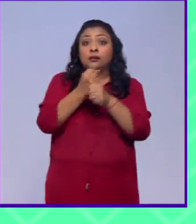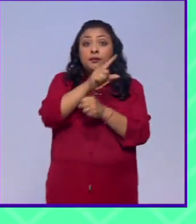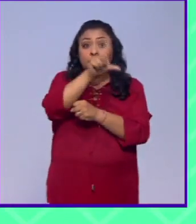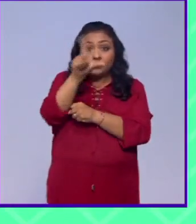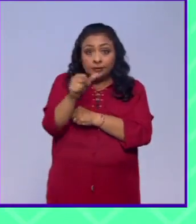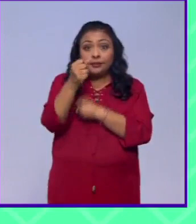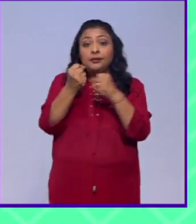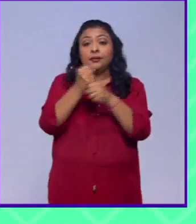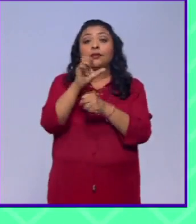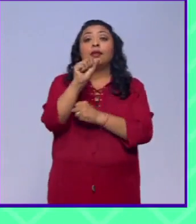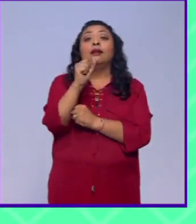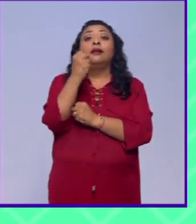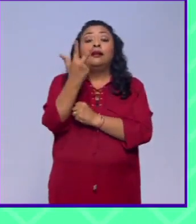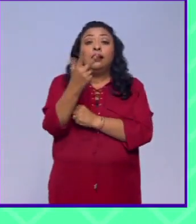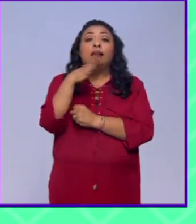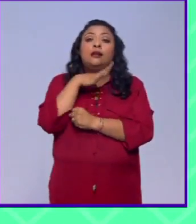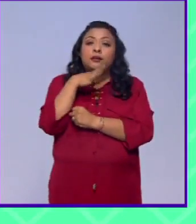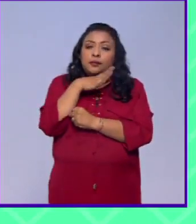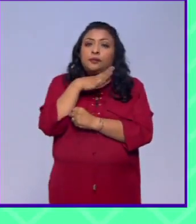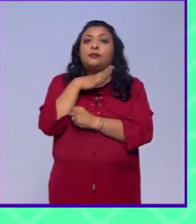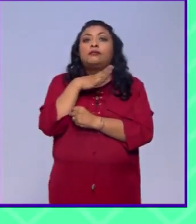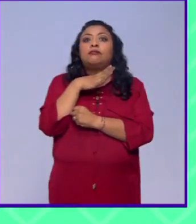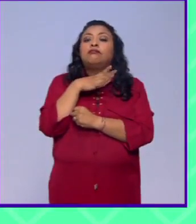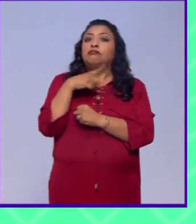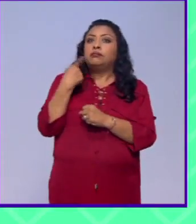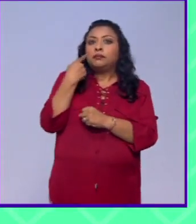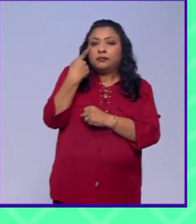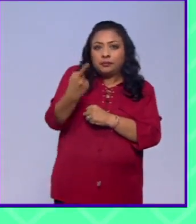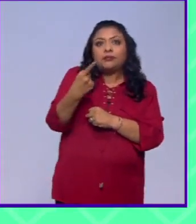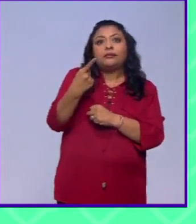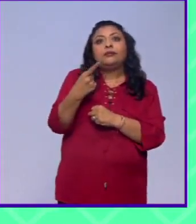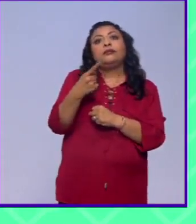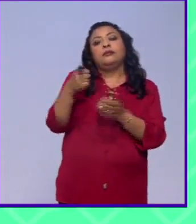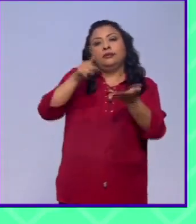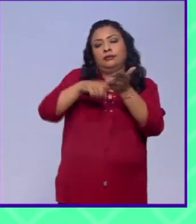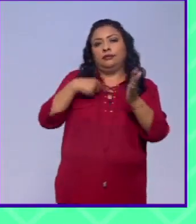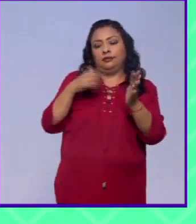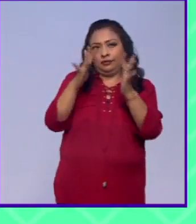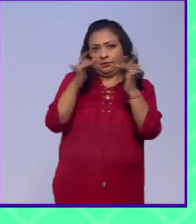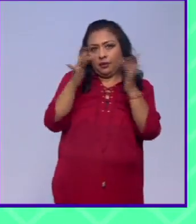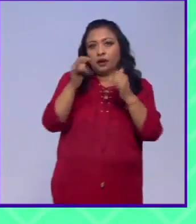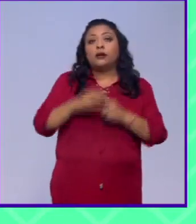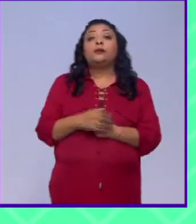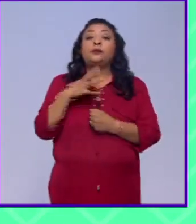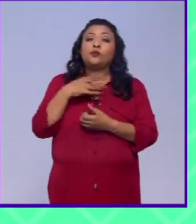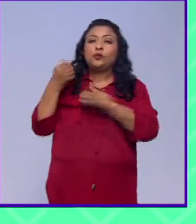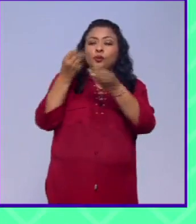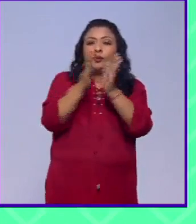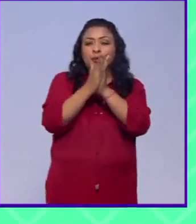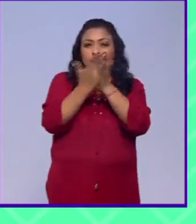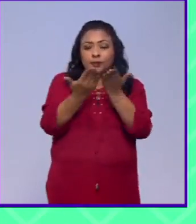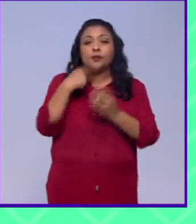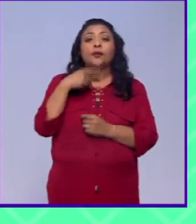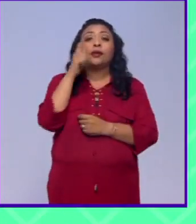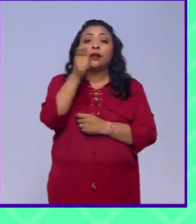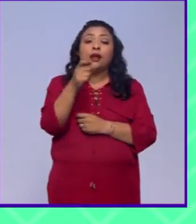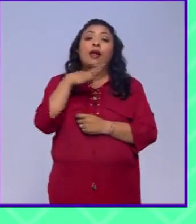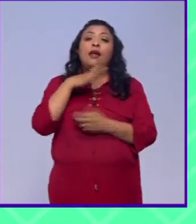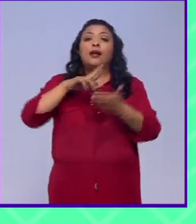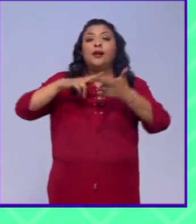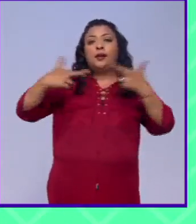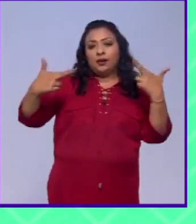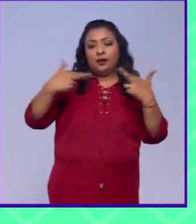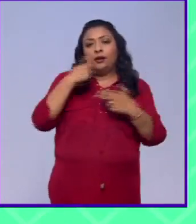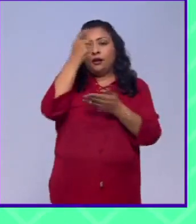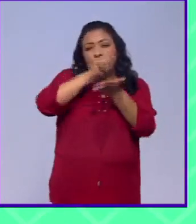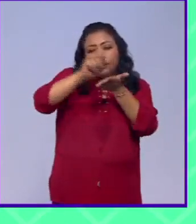el año 68, fructifican en mayo francés. Otra gran aportación de este libro es que corrobora la relación de los